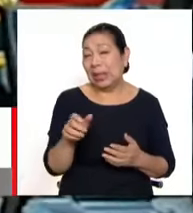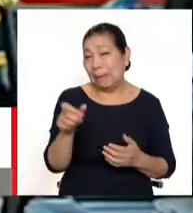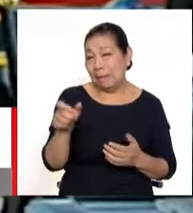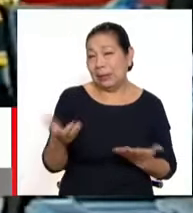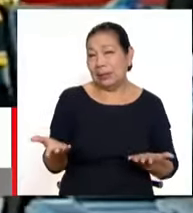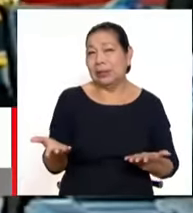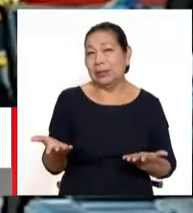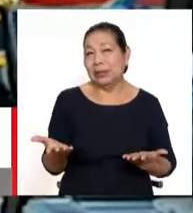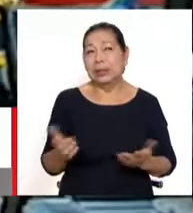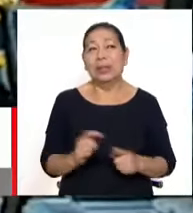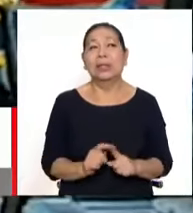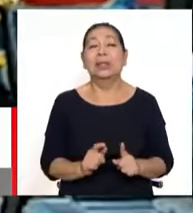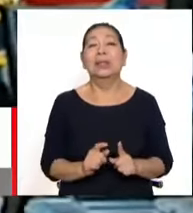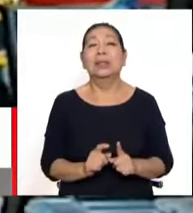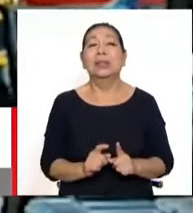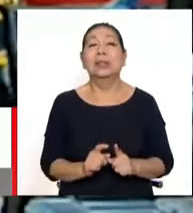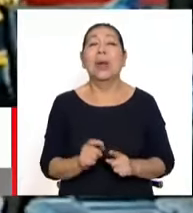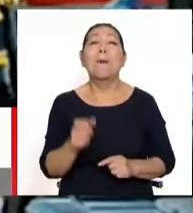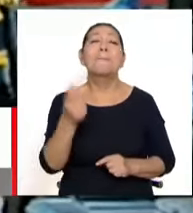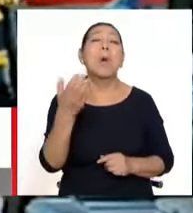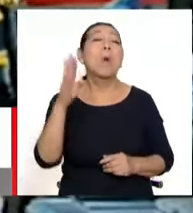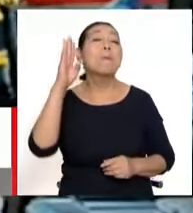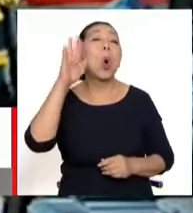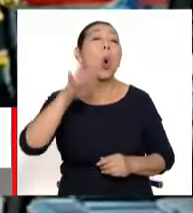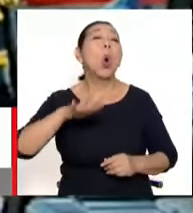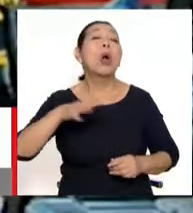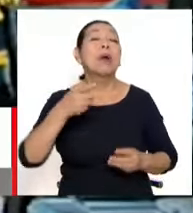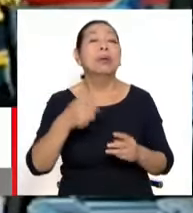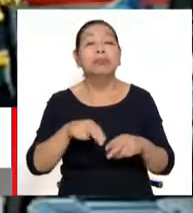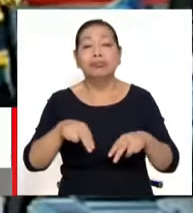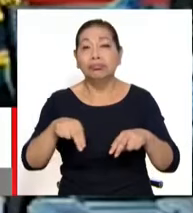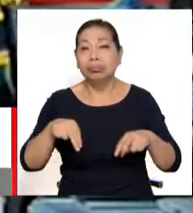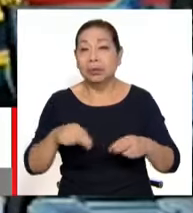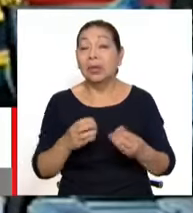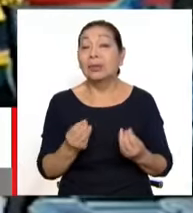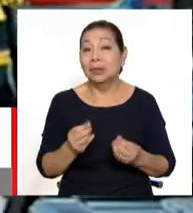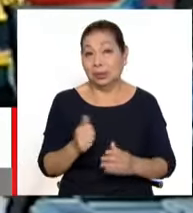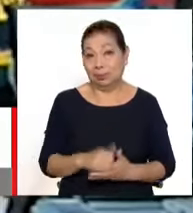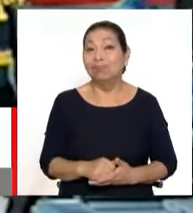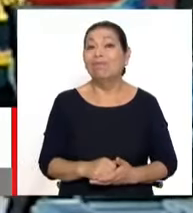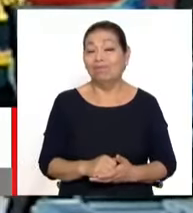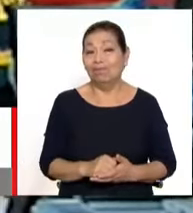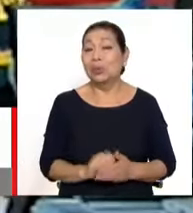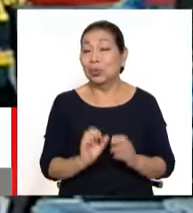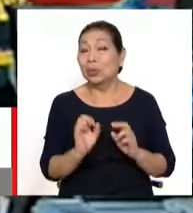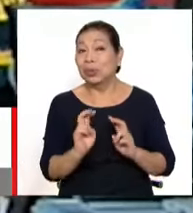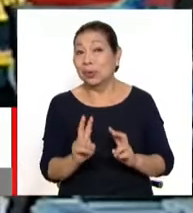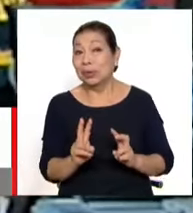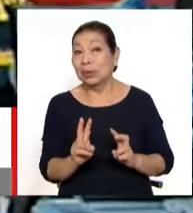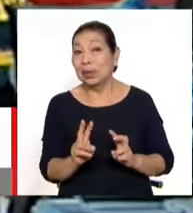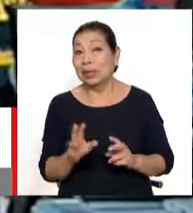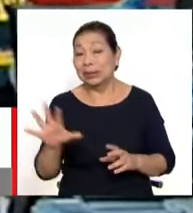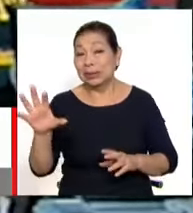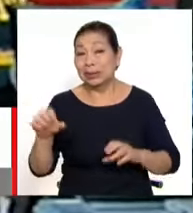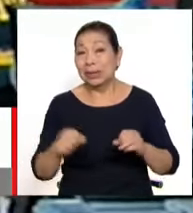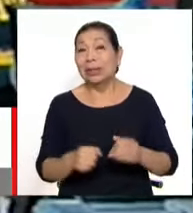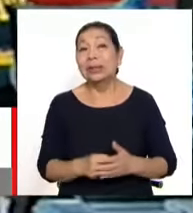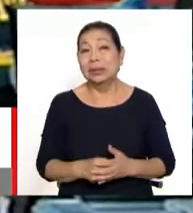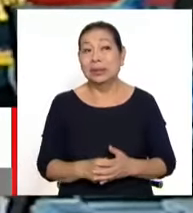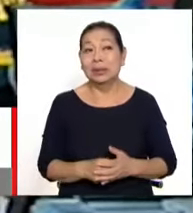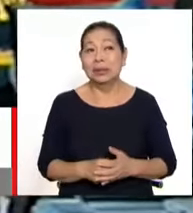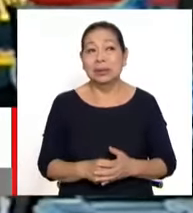ocasionantes de este hecho en agravio del efectivo policial en situación de retiro. Y asimismo, se ha podido incautar y